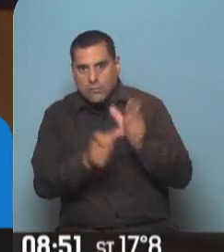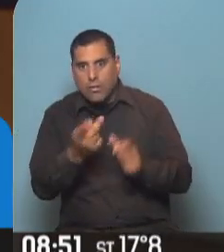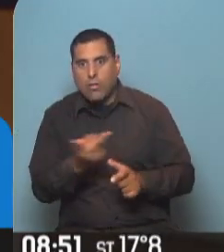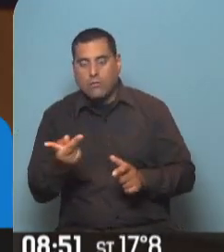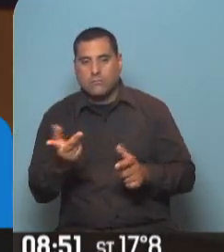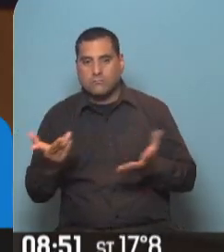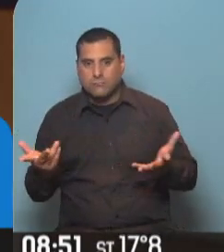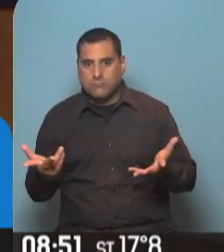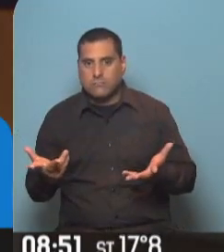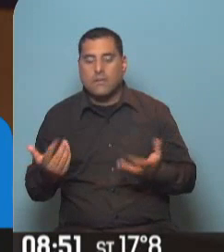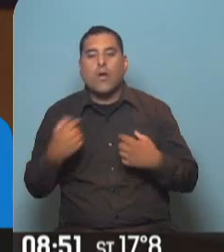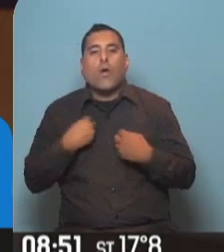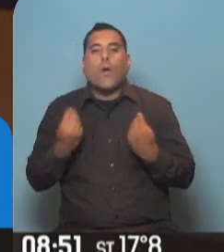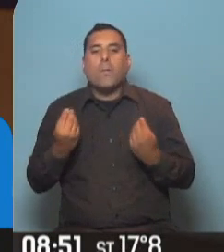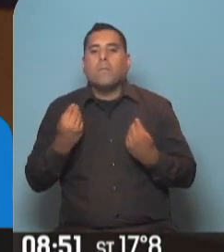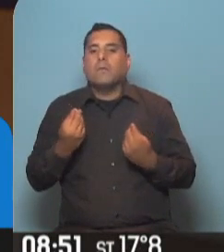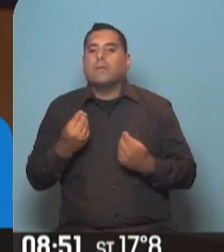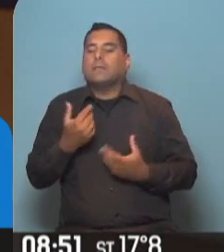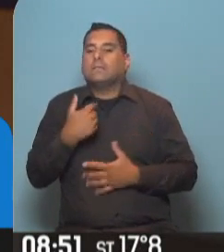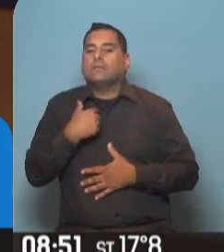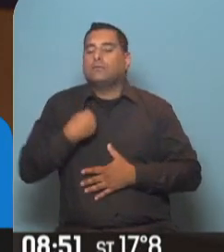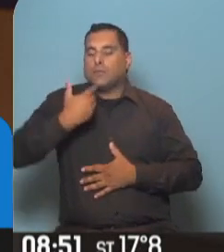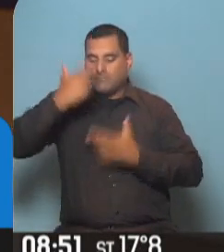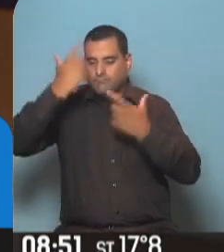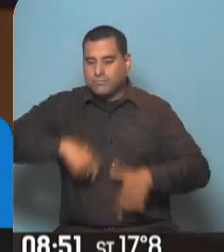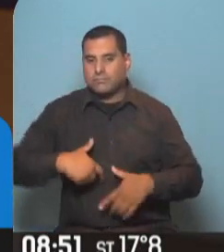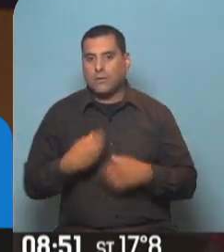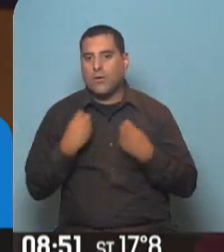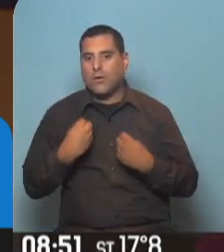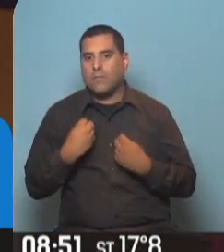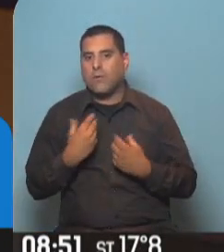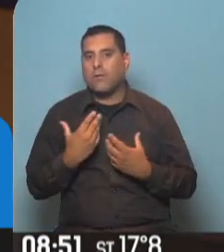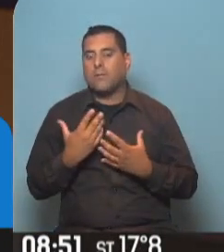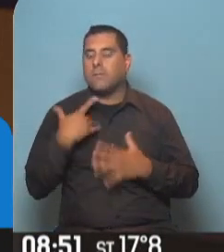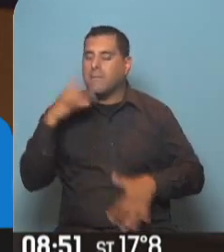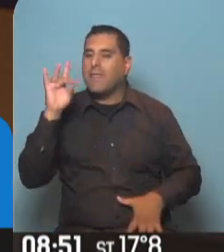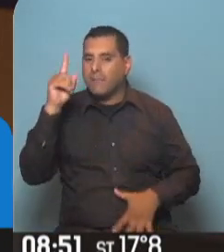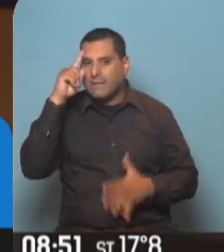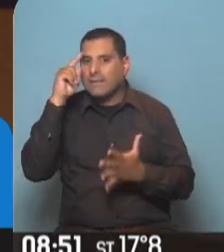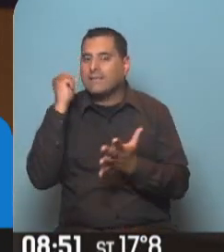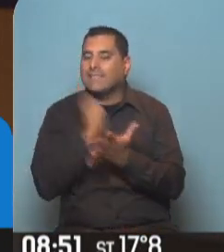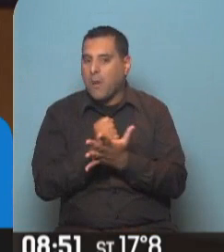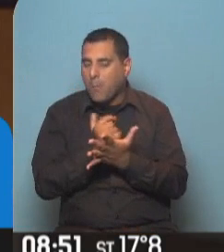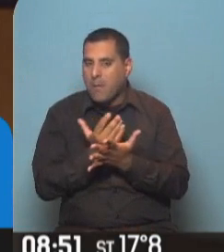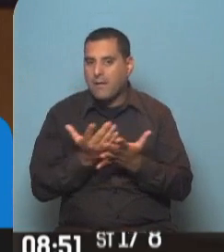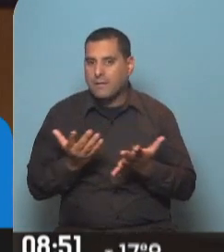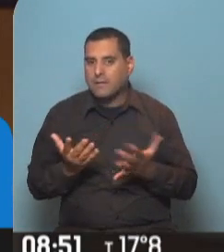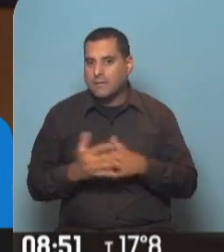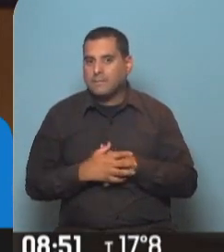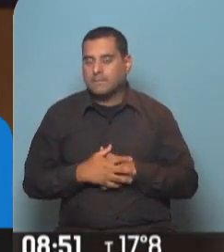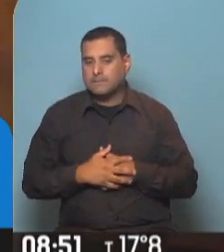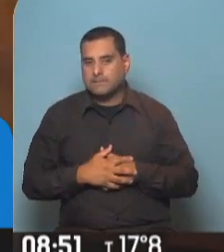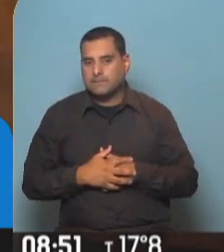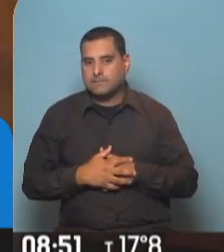también que la respuesta aumenta claro y vuelve más difícil tramitar esa experiencia aprender ido